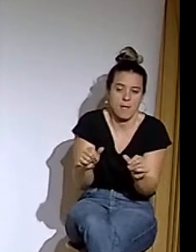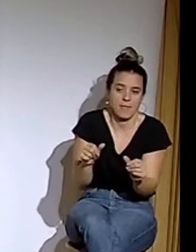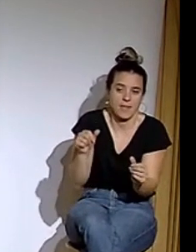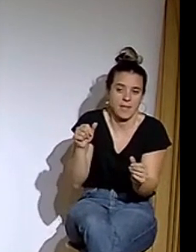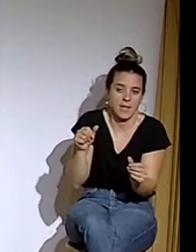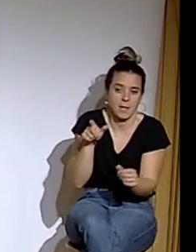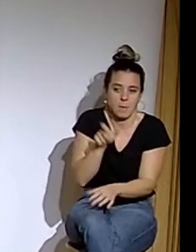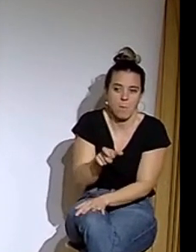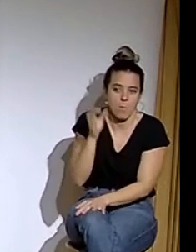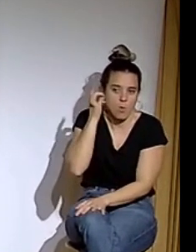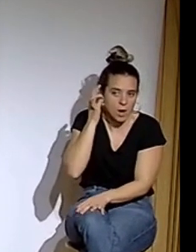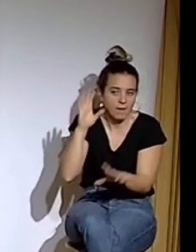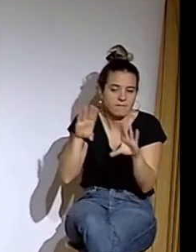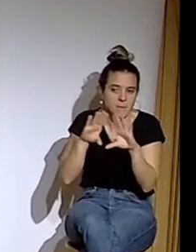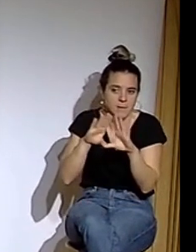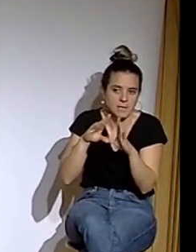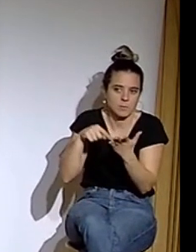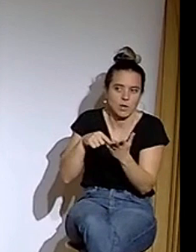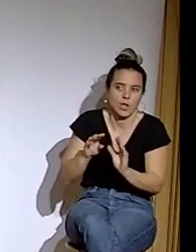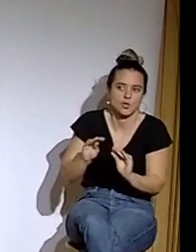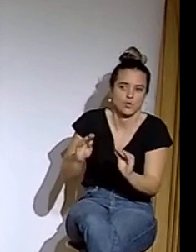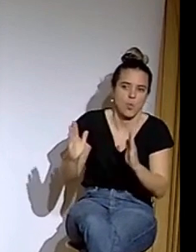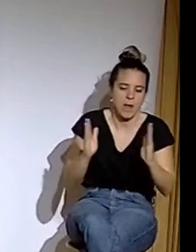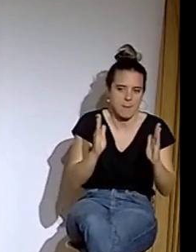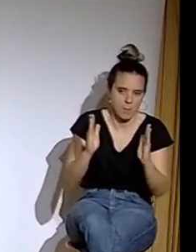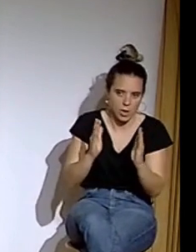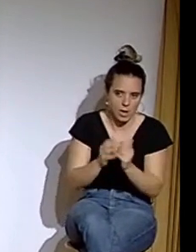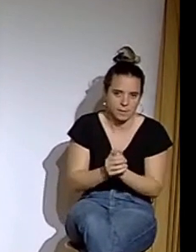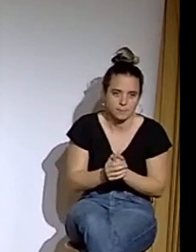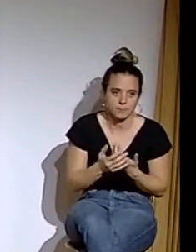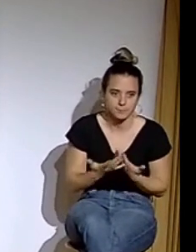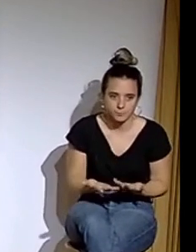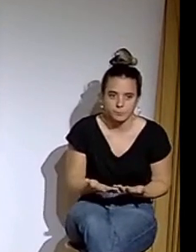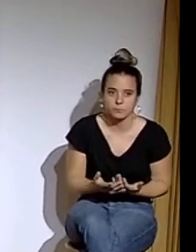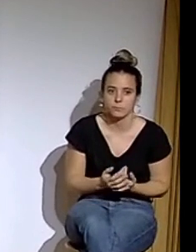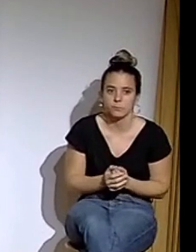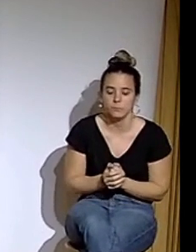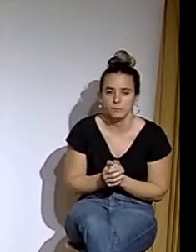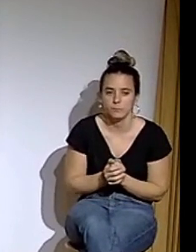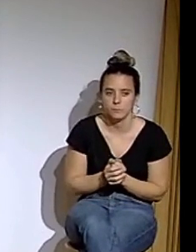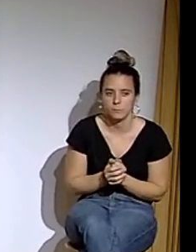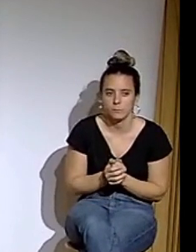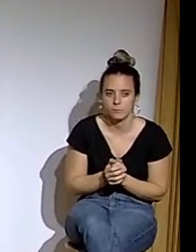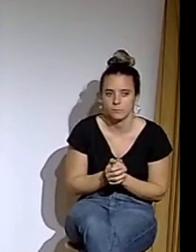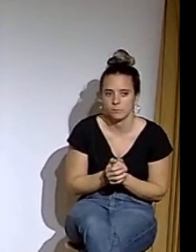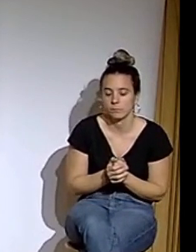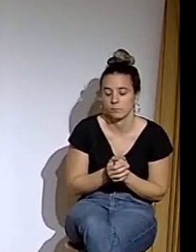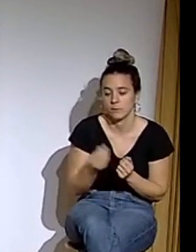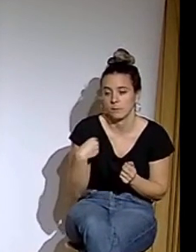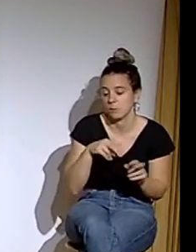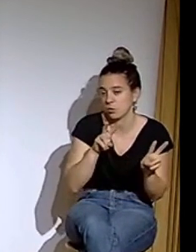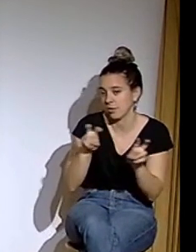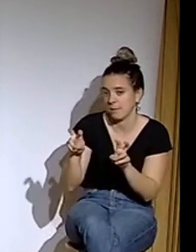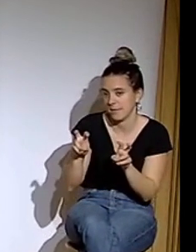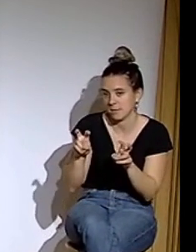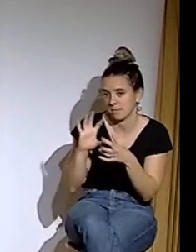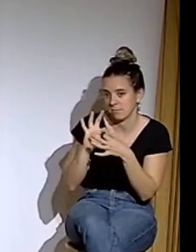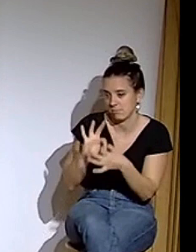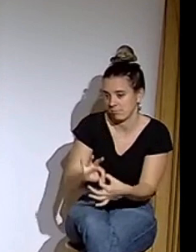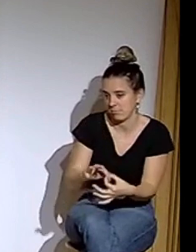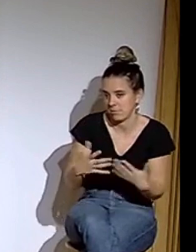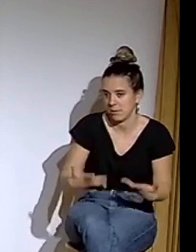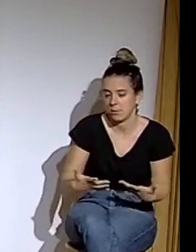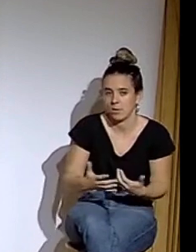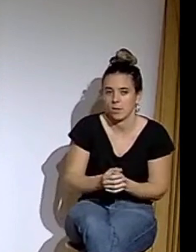a la mujer y el feminismo de su época entonces a partir de ahí Creo que vienen también mucha colación estas cosas no